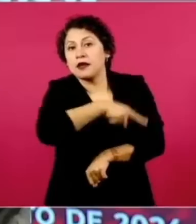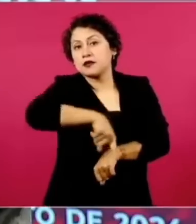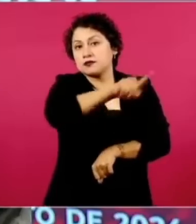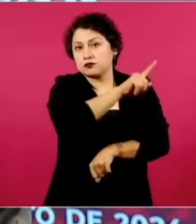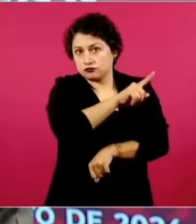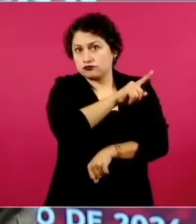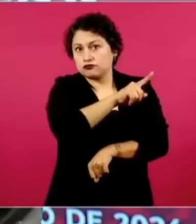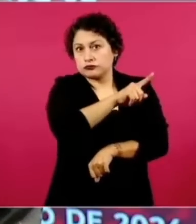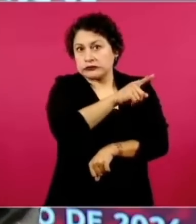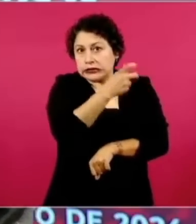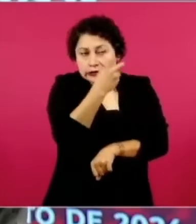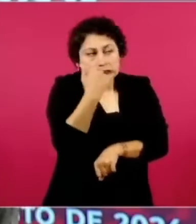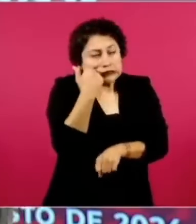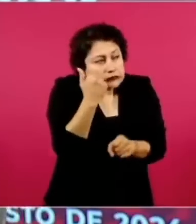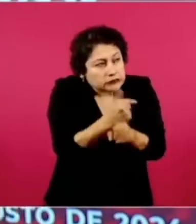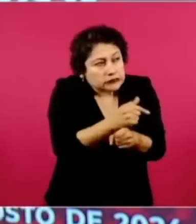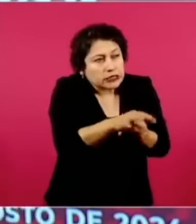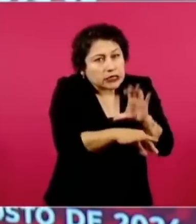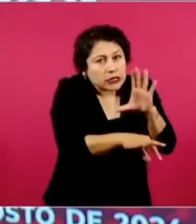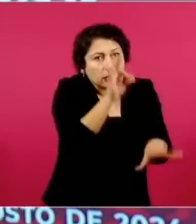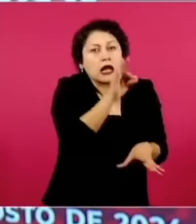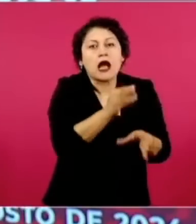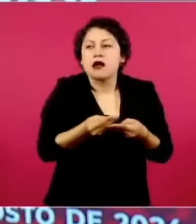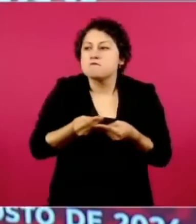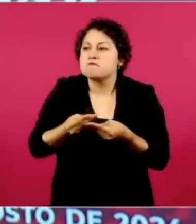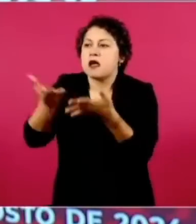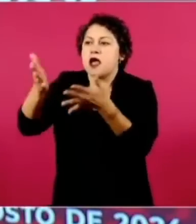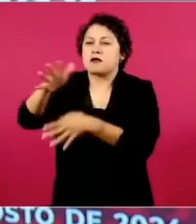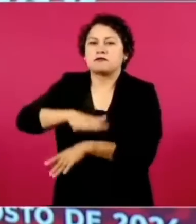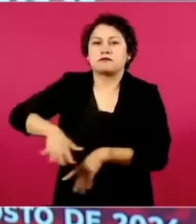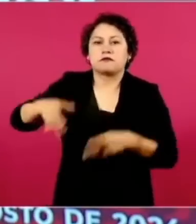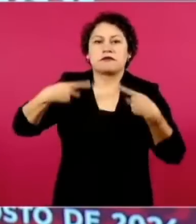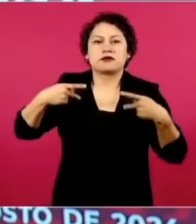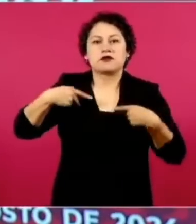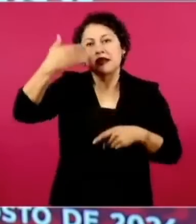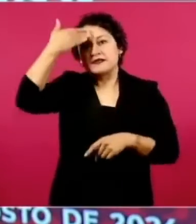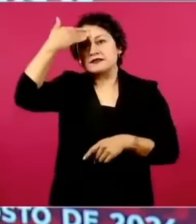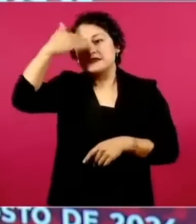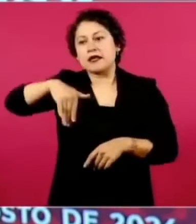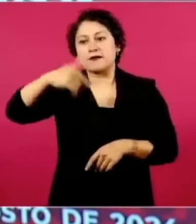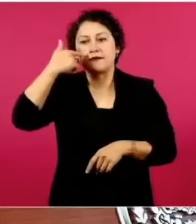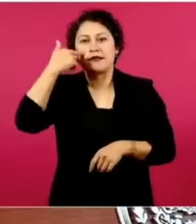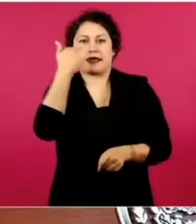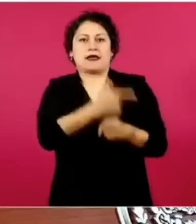porque lo mejor es informar al pueblo.